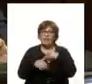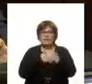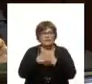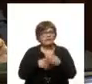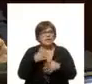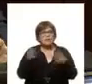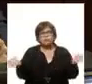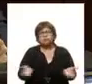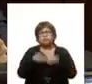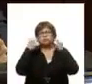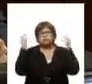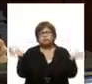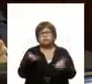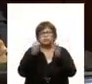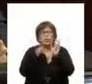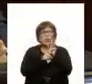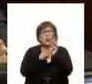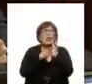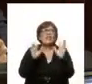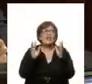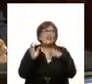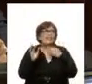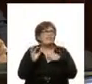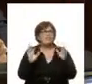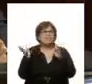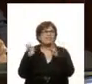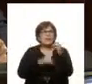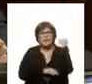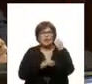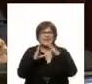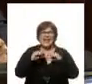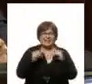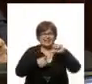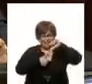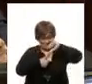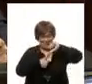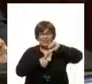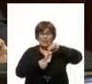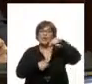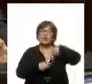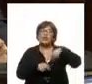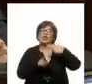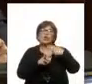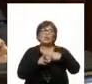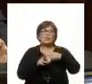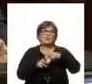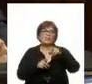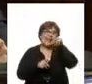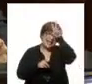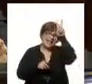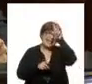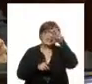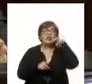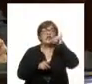gigantesco incendio en una de las reservas biológicas más importantes de Nicaragua y Centroamérica, Indio Maíz. El gobierno,